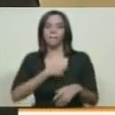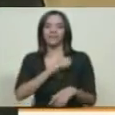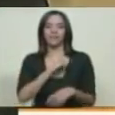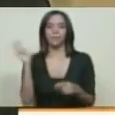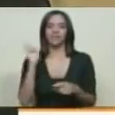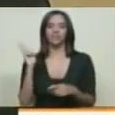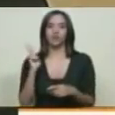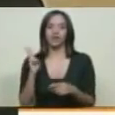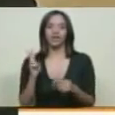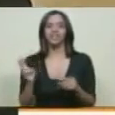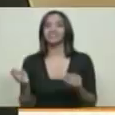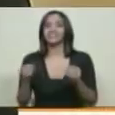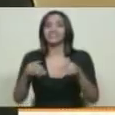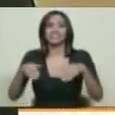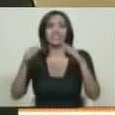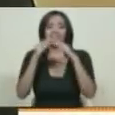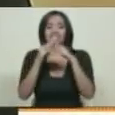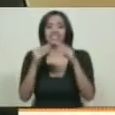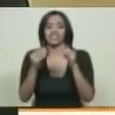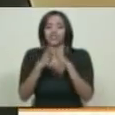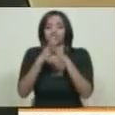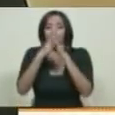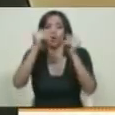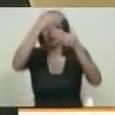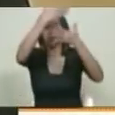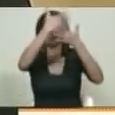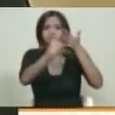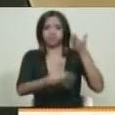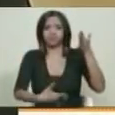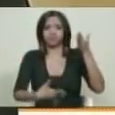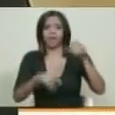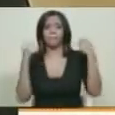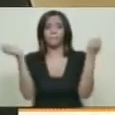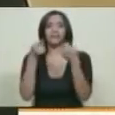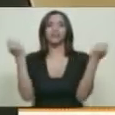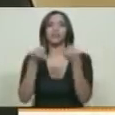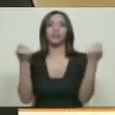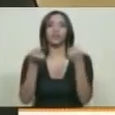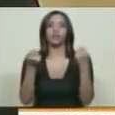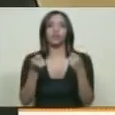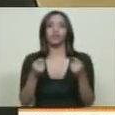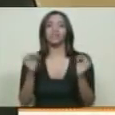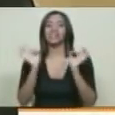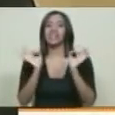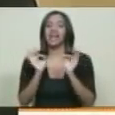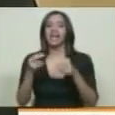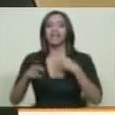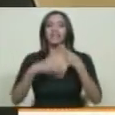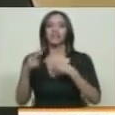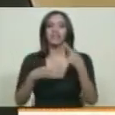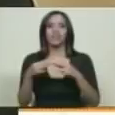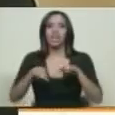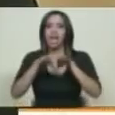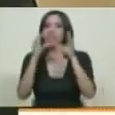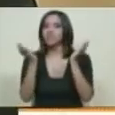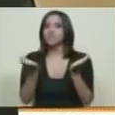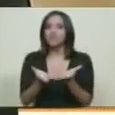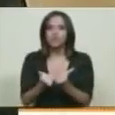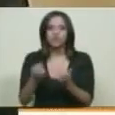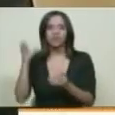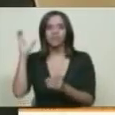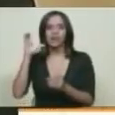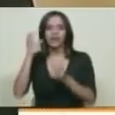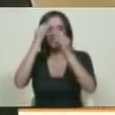Y tienes todo tipo de artículos en los periódicos que no tienen nada de izquierdistas, como El Mundo, El País, en el que